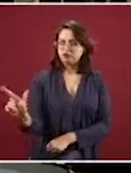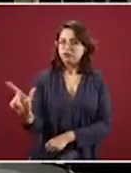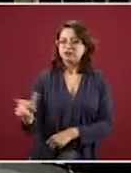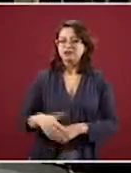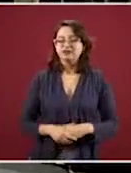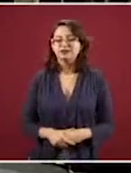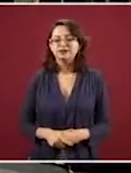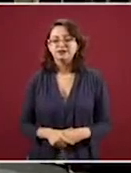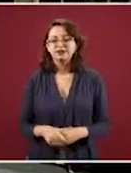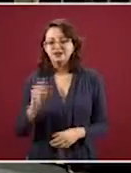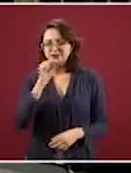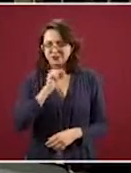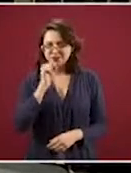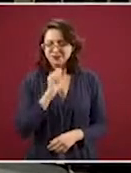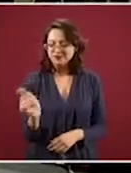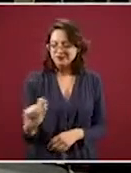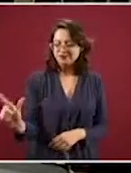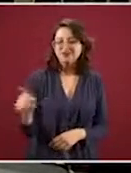e